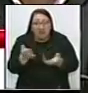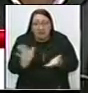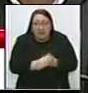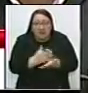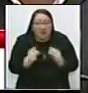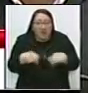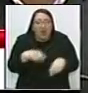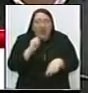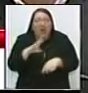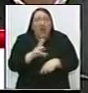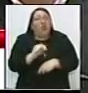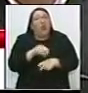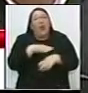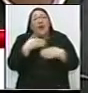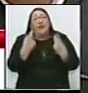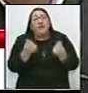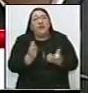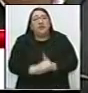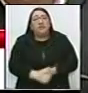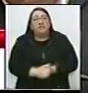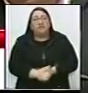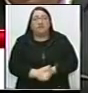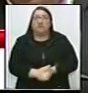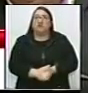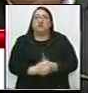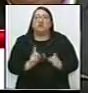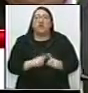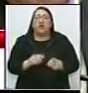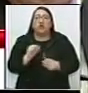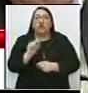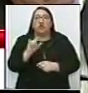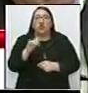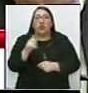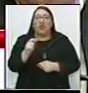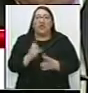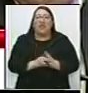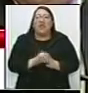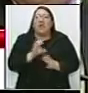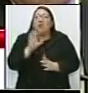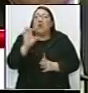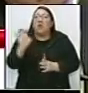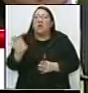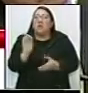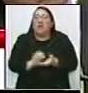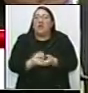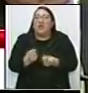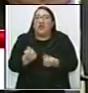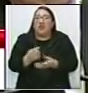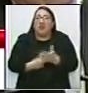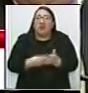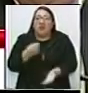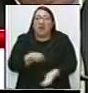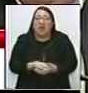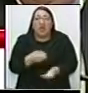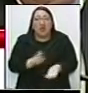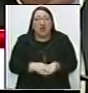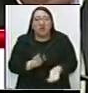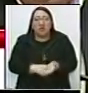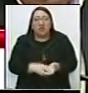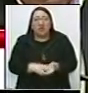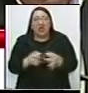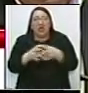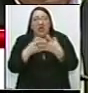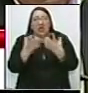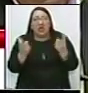aquí se les dice no hay dinero y sin embargo la SUNAT le devuelve más dinero de lo que pagaron en impuestos a las